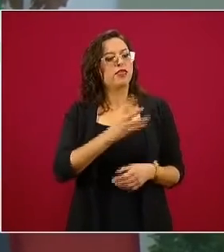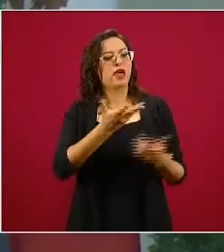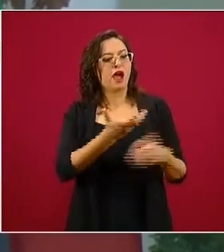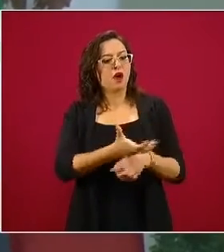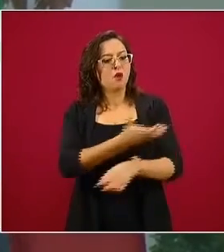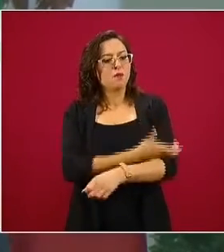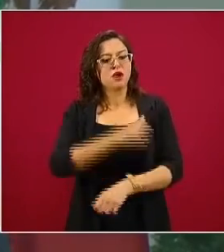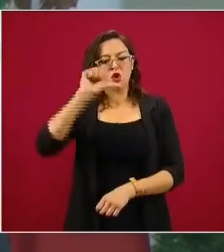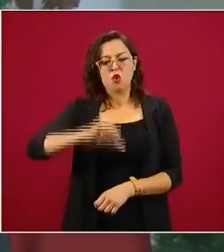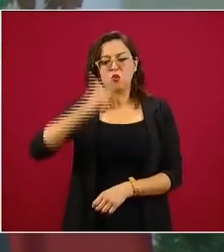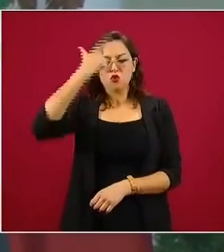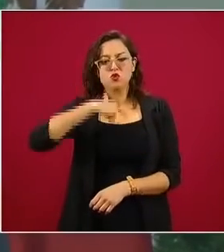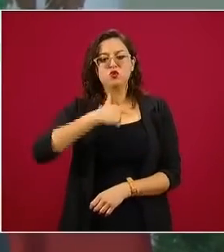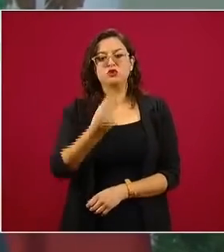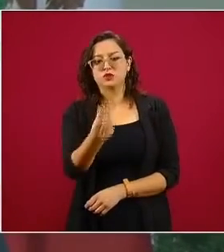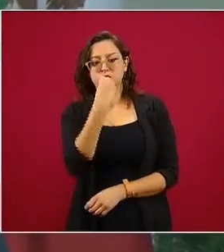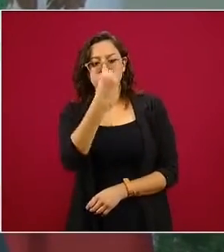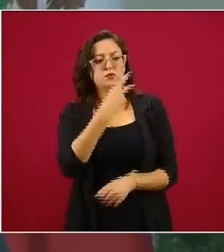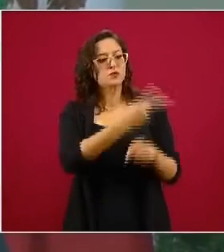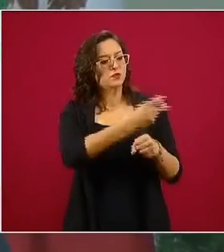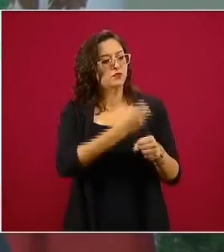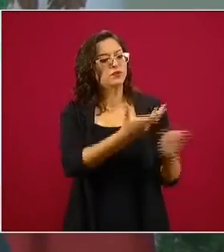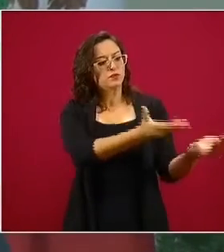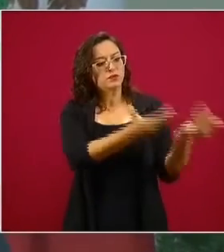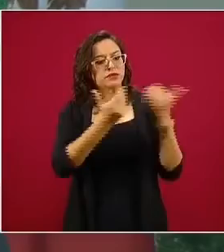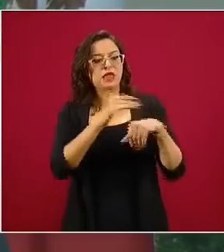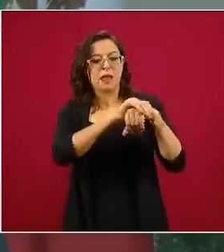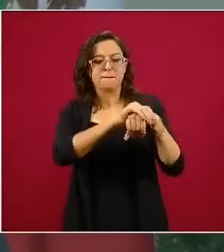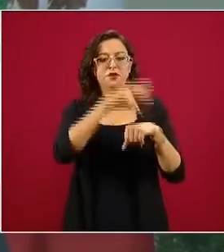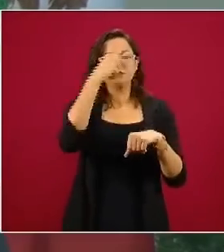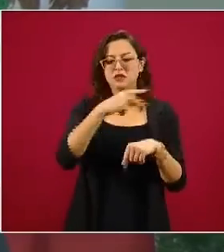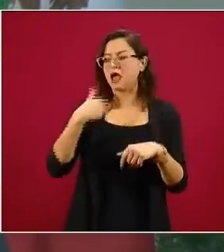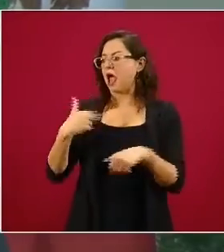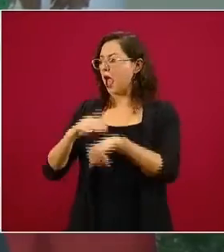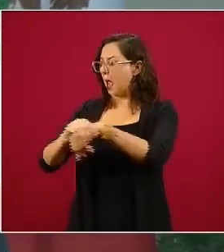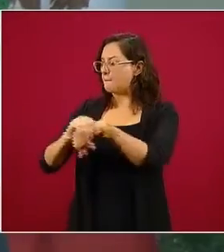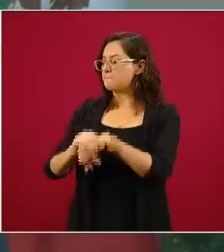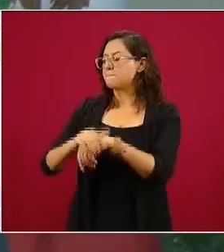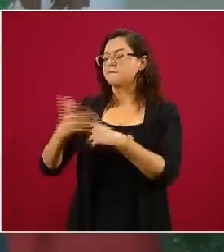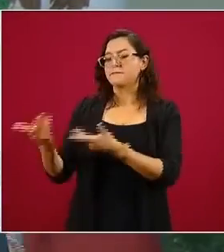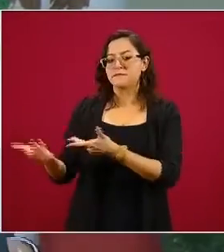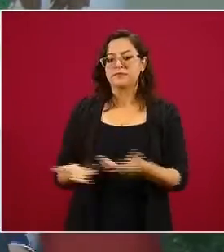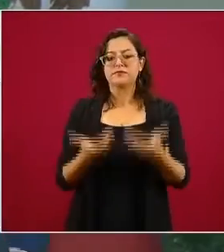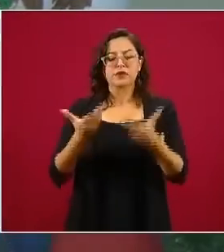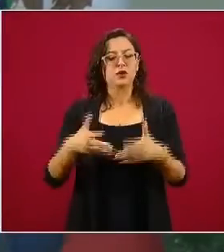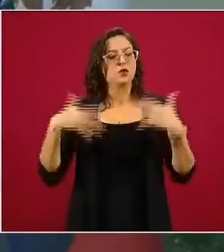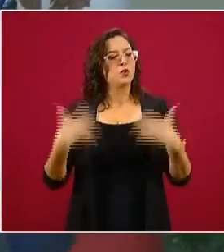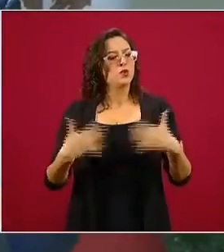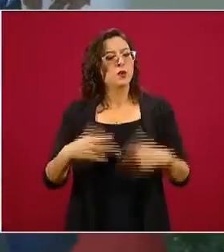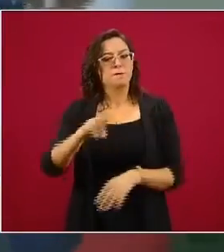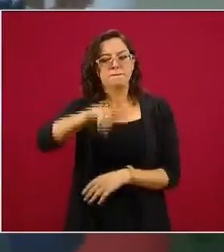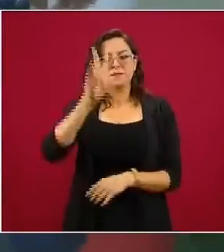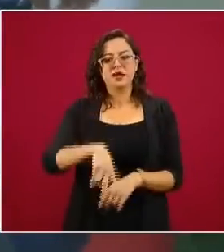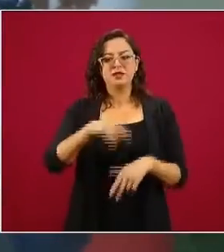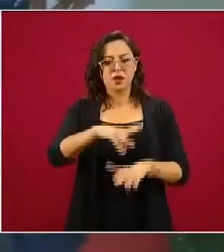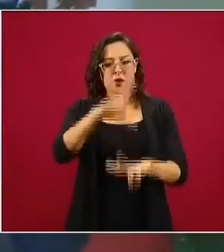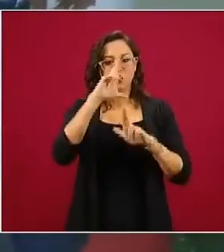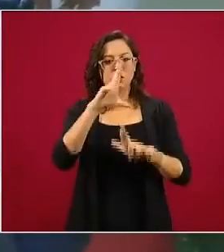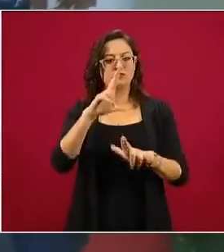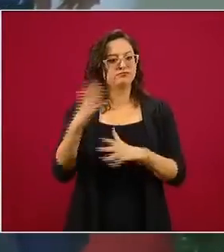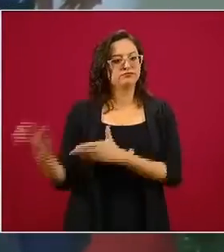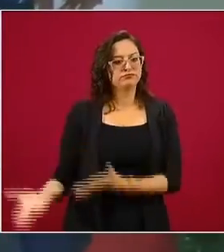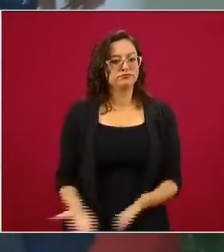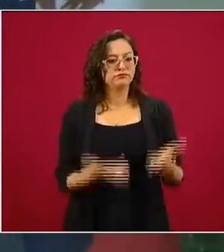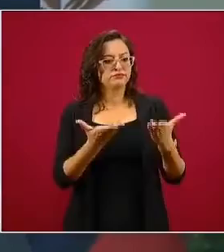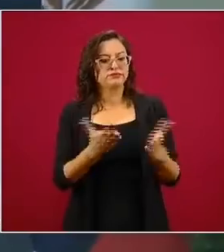algunos de sus amigos de México y nuestros grandes amigos de Estados Unidos. Es un honor tenerlo aquí con nosotros. Y